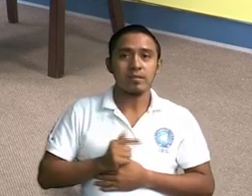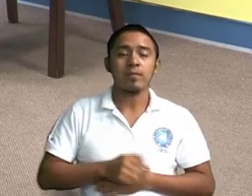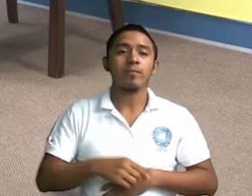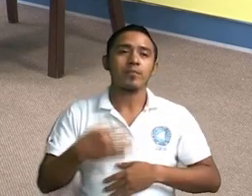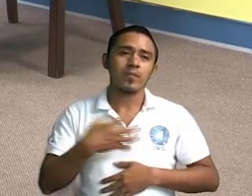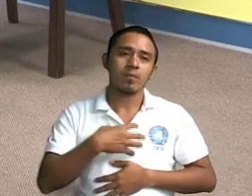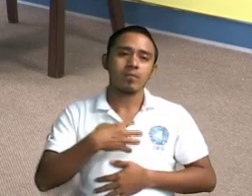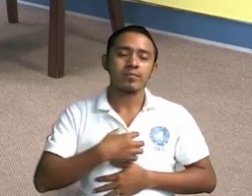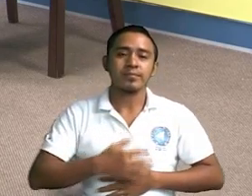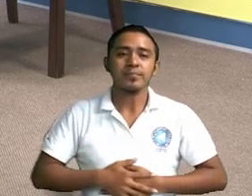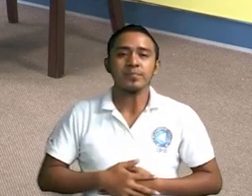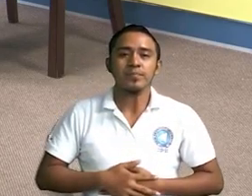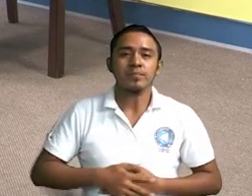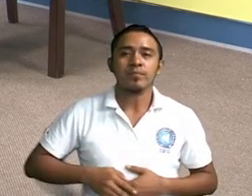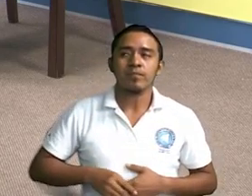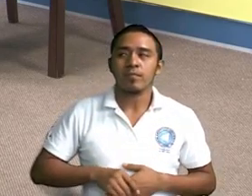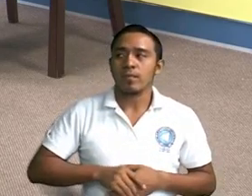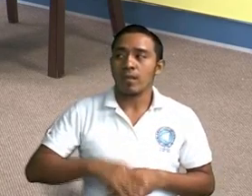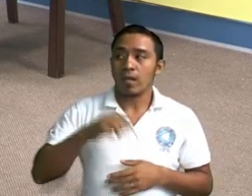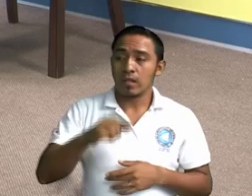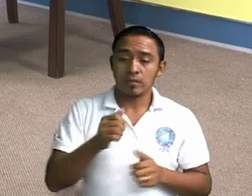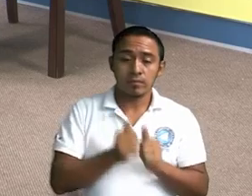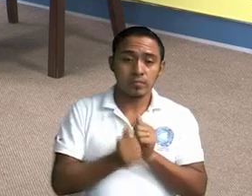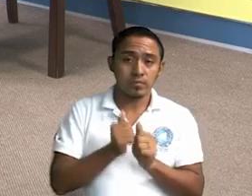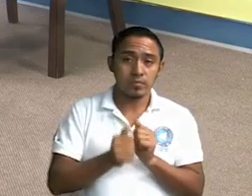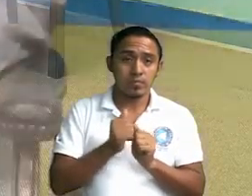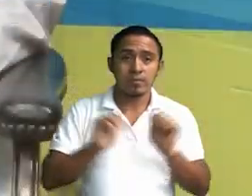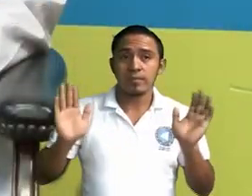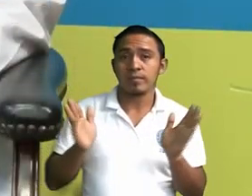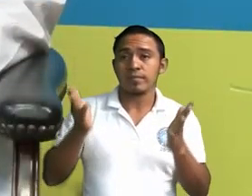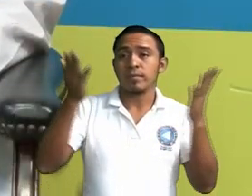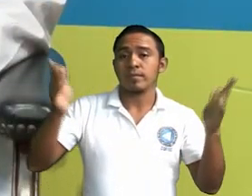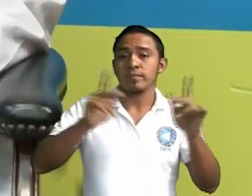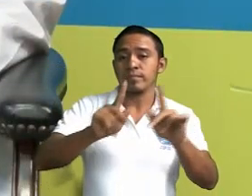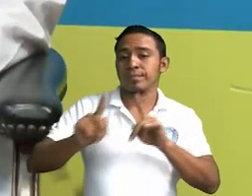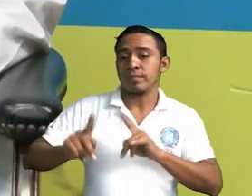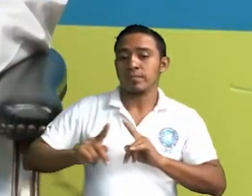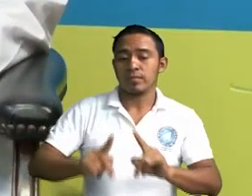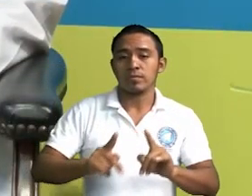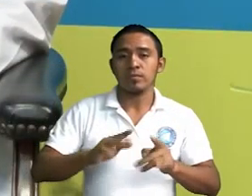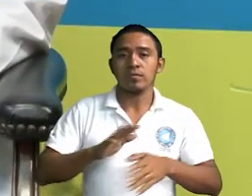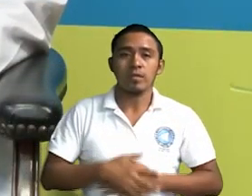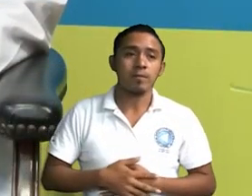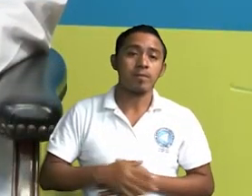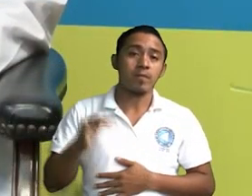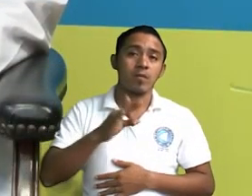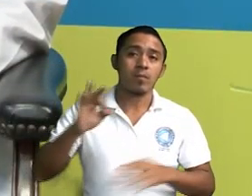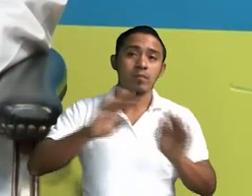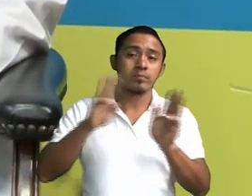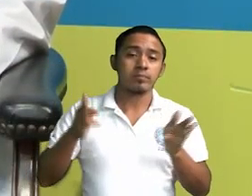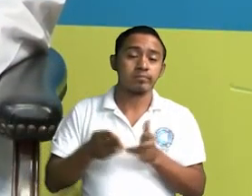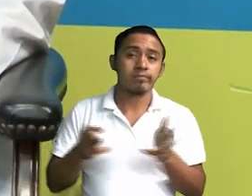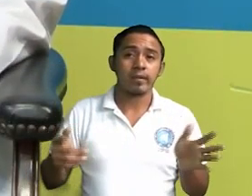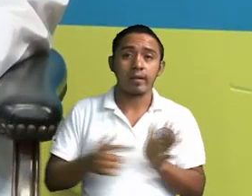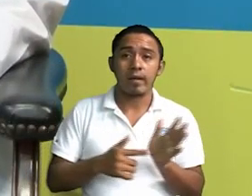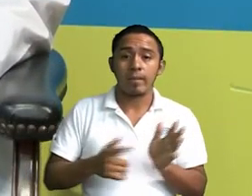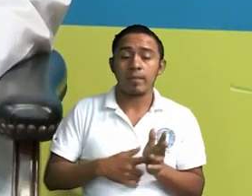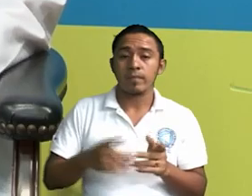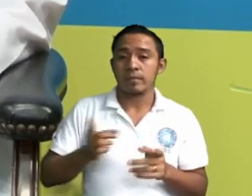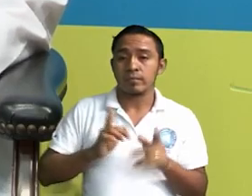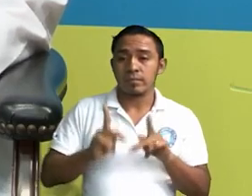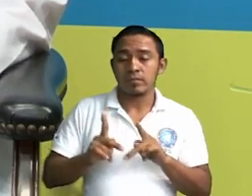están afectando a la mayoría de la población a nivel mundial se podría decir que todas aquellas personas que tenga dientes